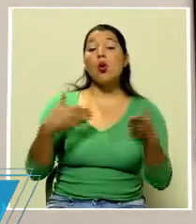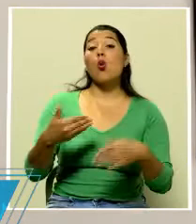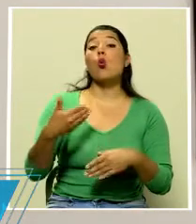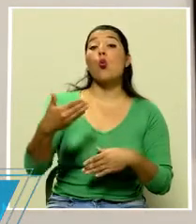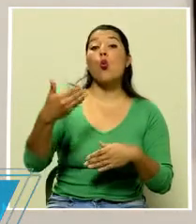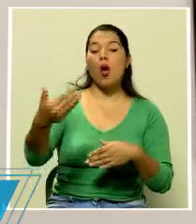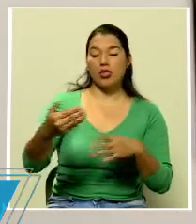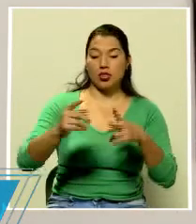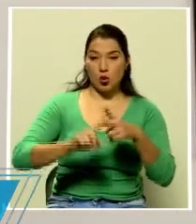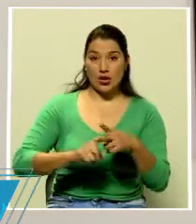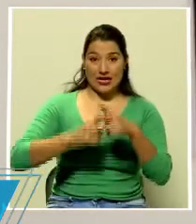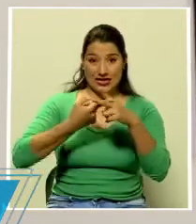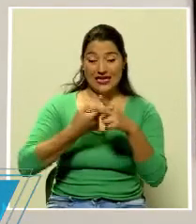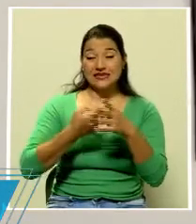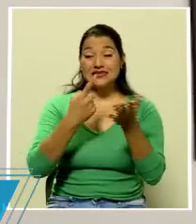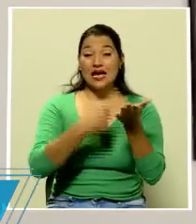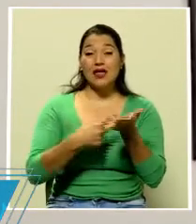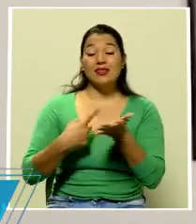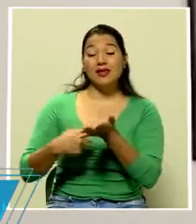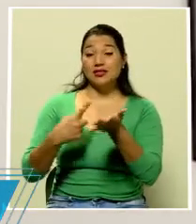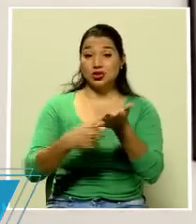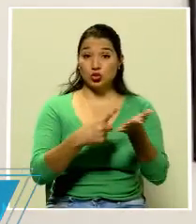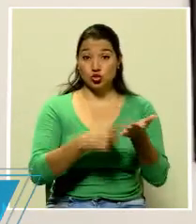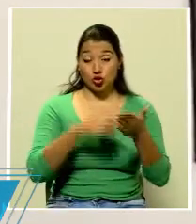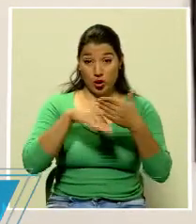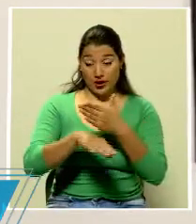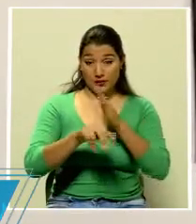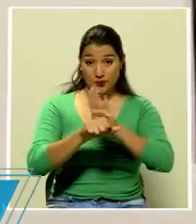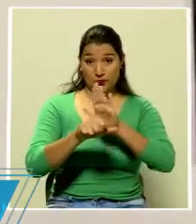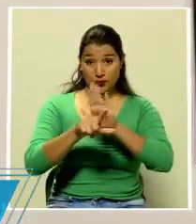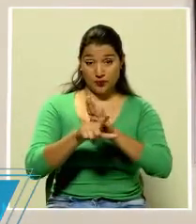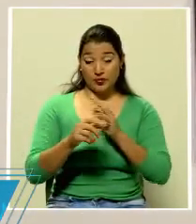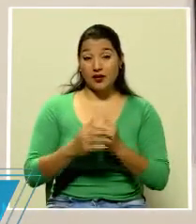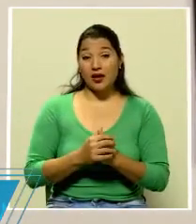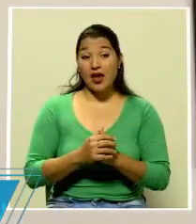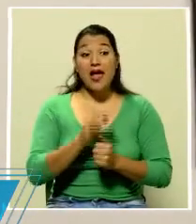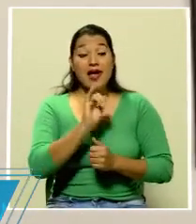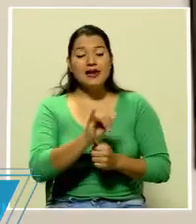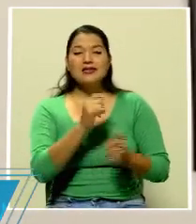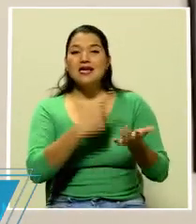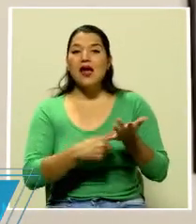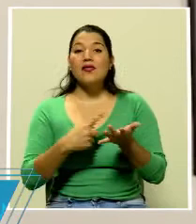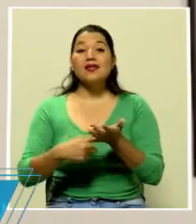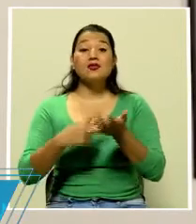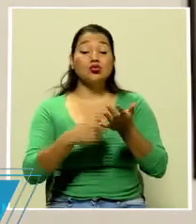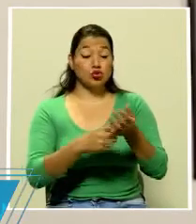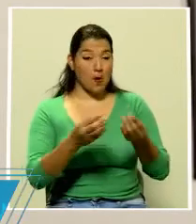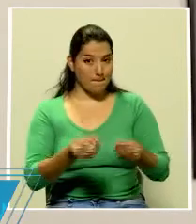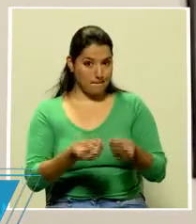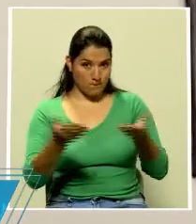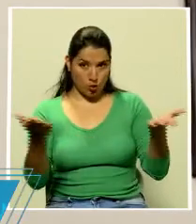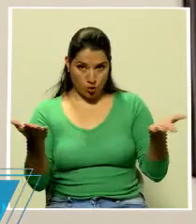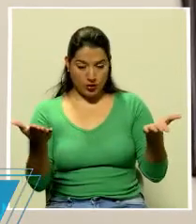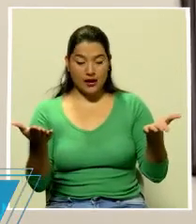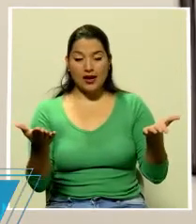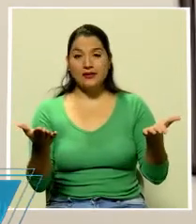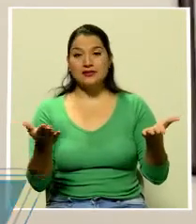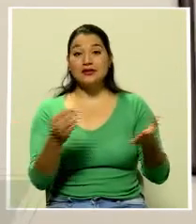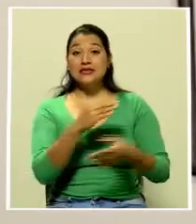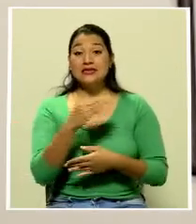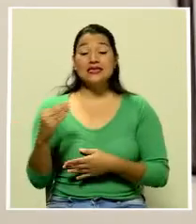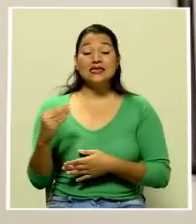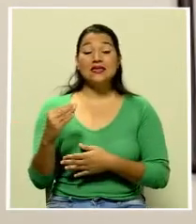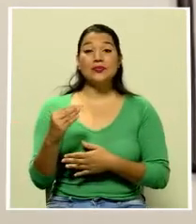se iniciará la discusión en el plenario. Será una discusión pública donde